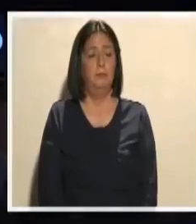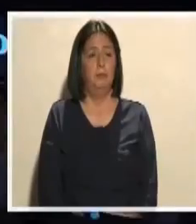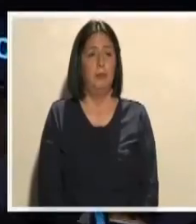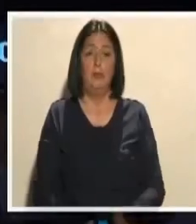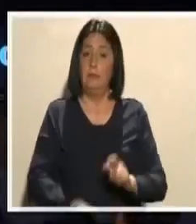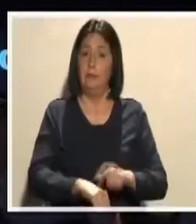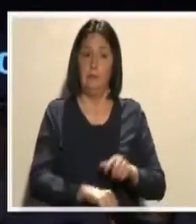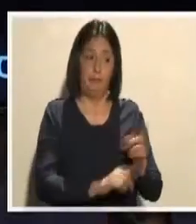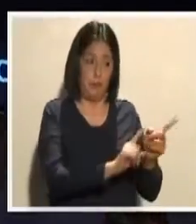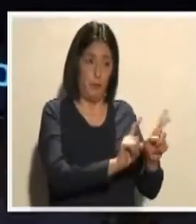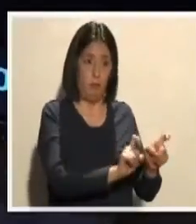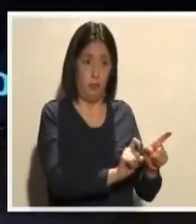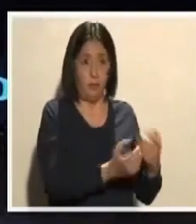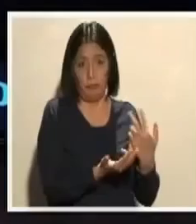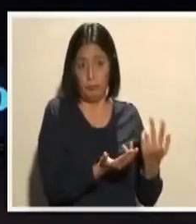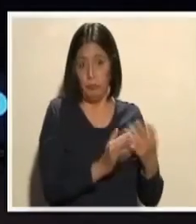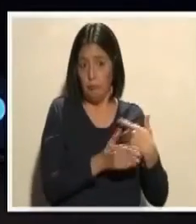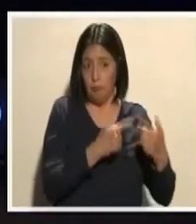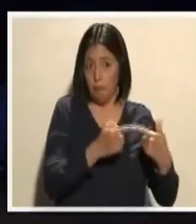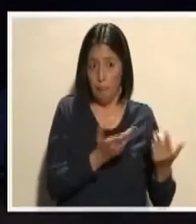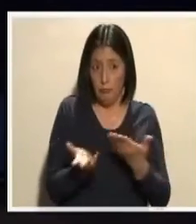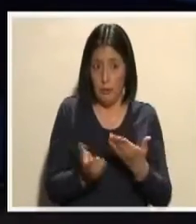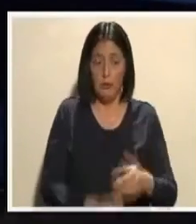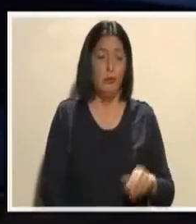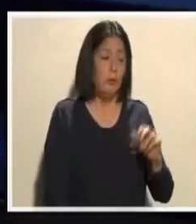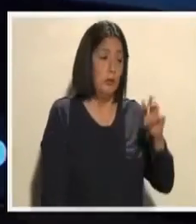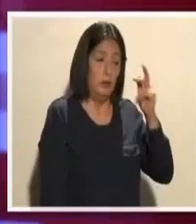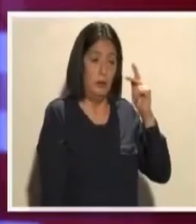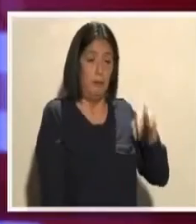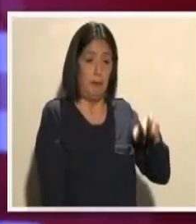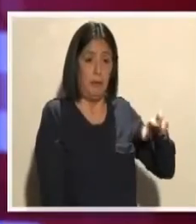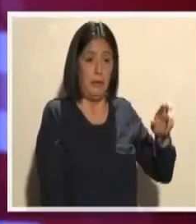Turno de la pregunta o comentario del señor Kuczynski.